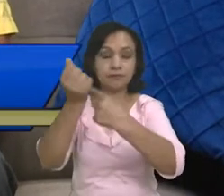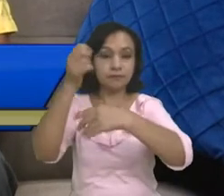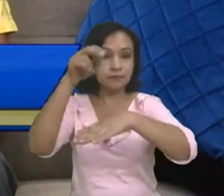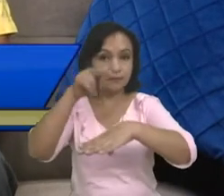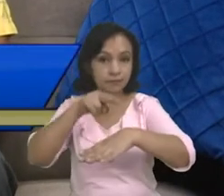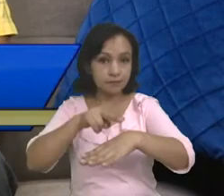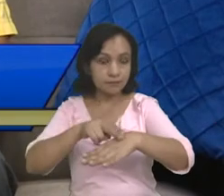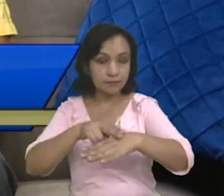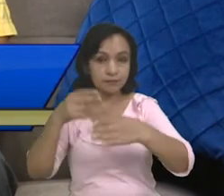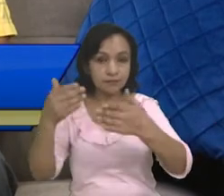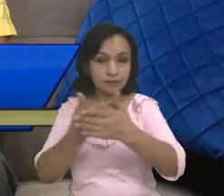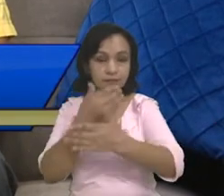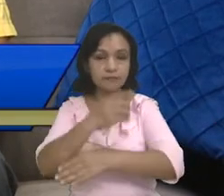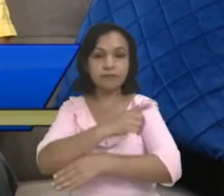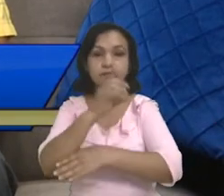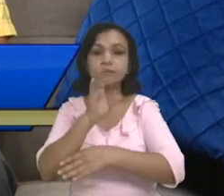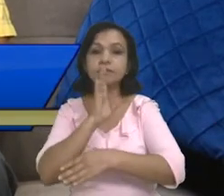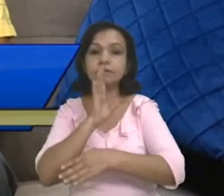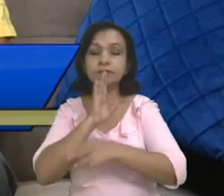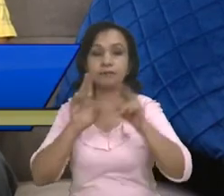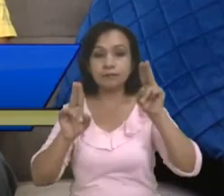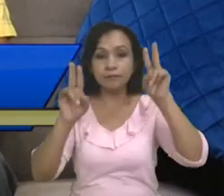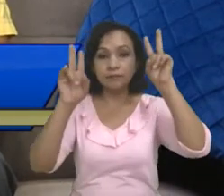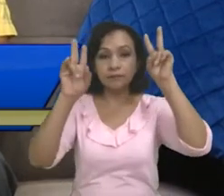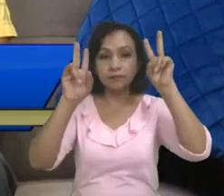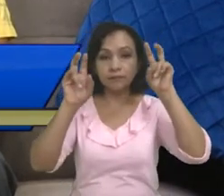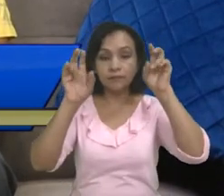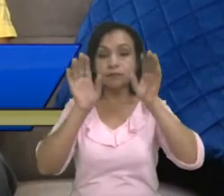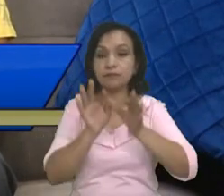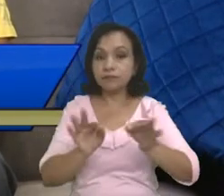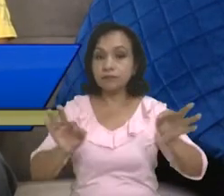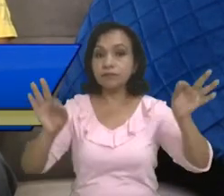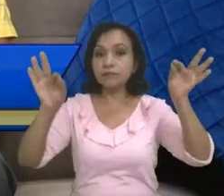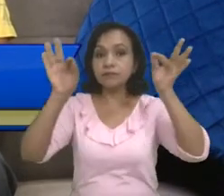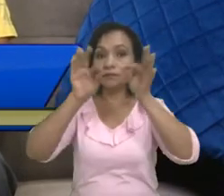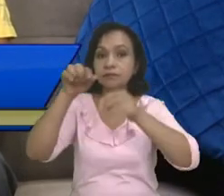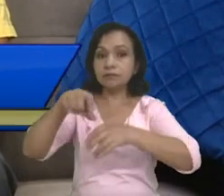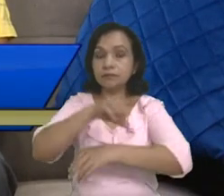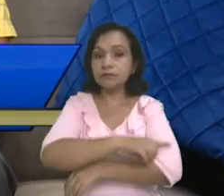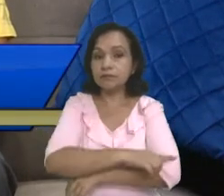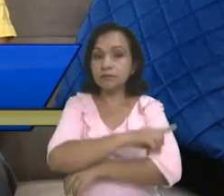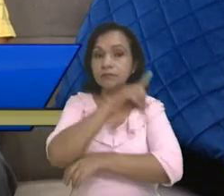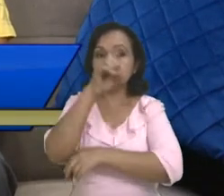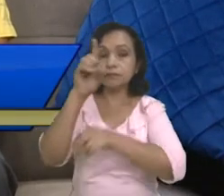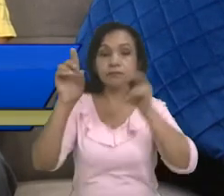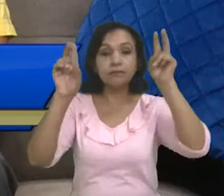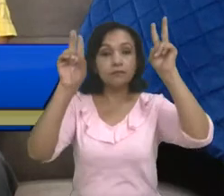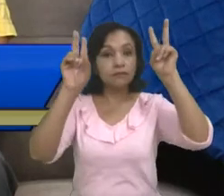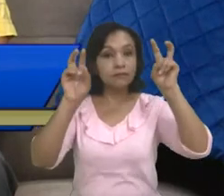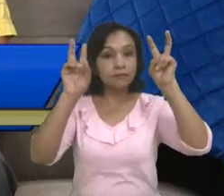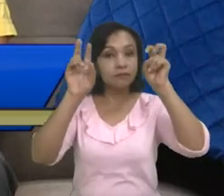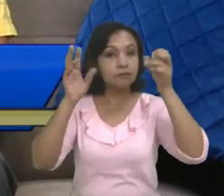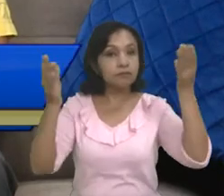una oportunidad para conversar sobre temas muy importantes y en esta oportunidad un tema que precisamente